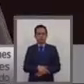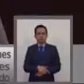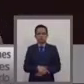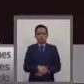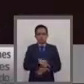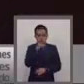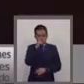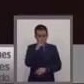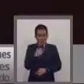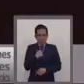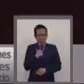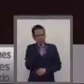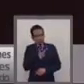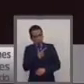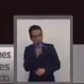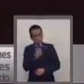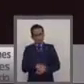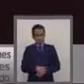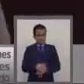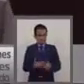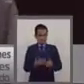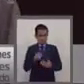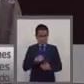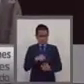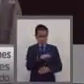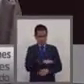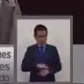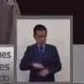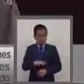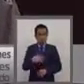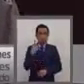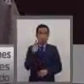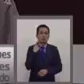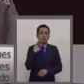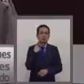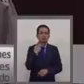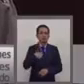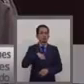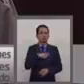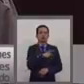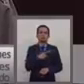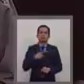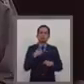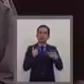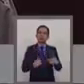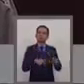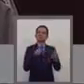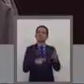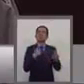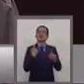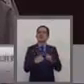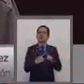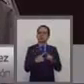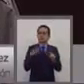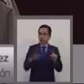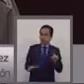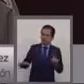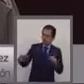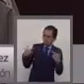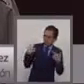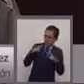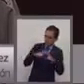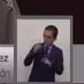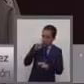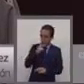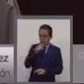representar a las maestras y a los maestros de México hoy traiga este tema a la discusión. Lo que se ha vivido